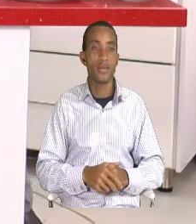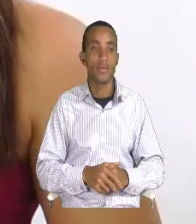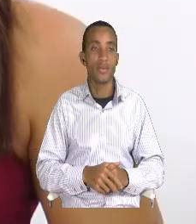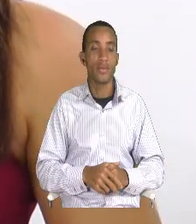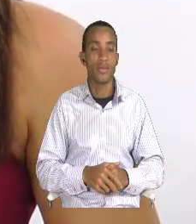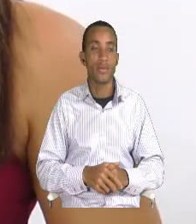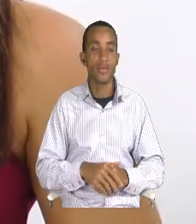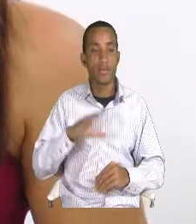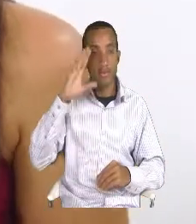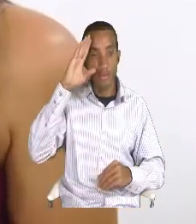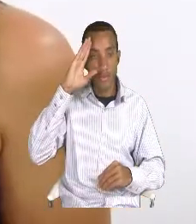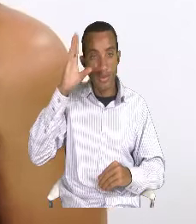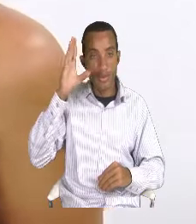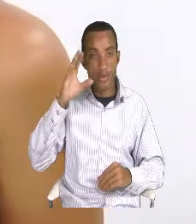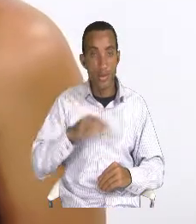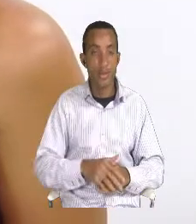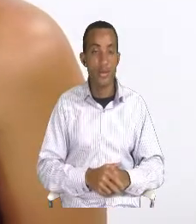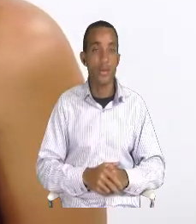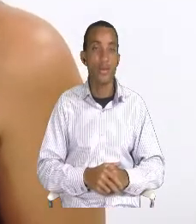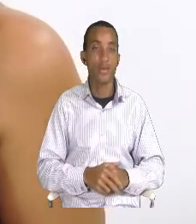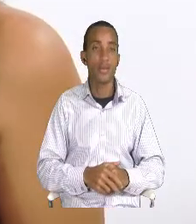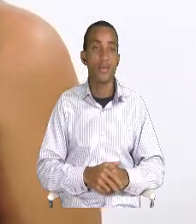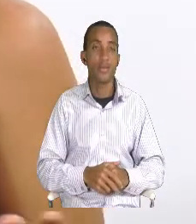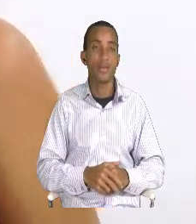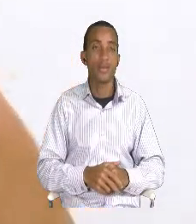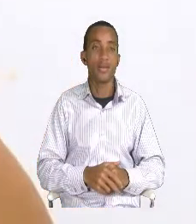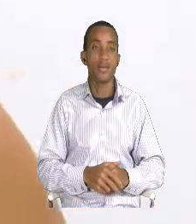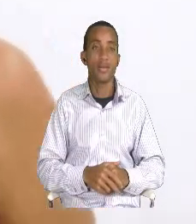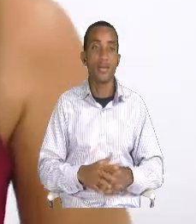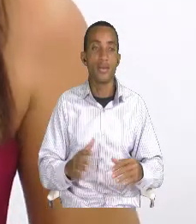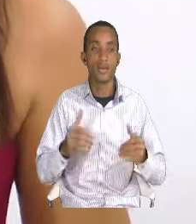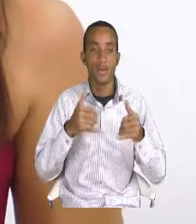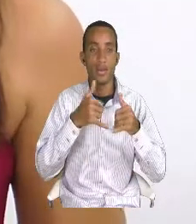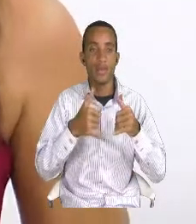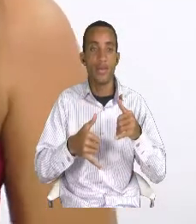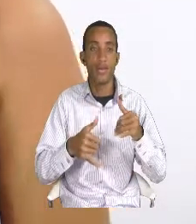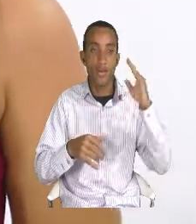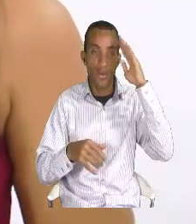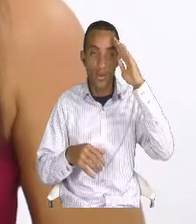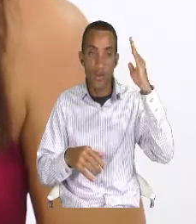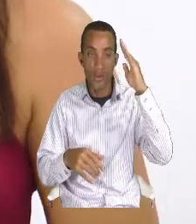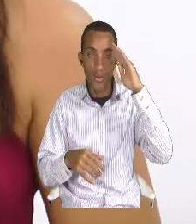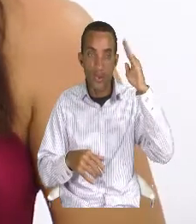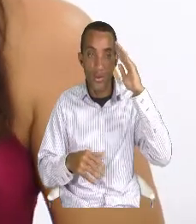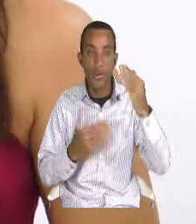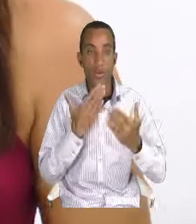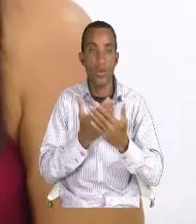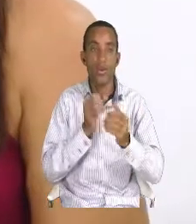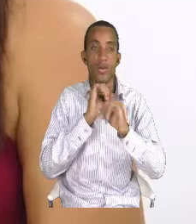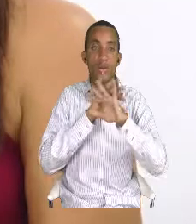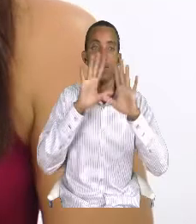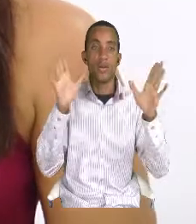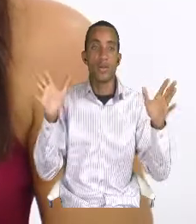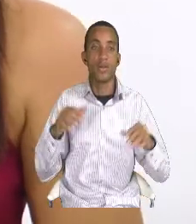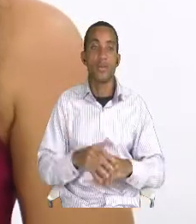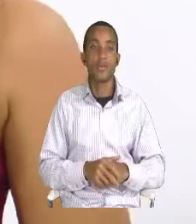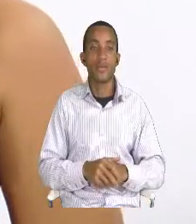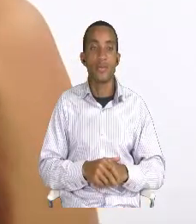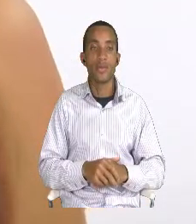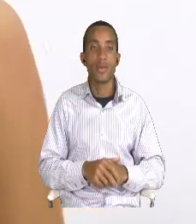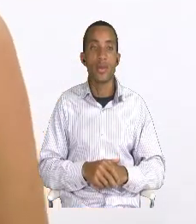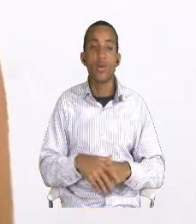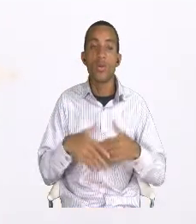Carmen. ¿Se fue? Carmencita, ¿estás ahí, Carmen? De mi vida, se te cayó la llamada. Aló, aló, buenos días. Aló, buenos días.